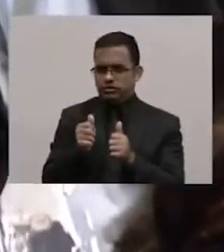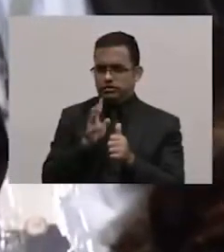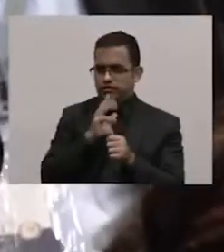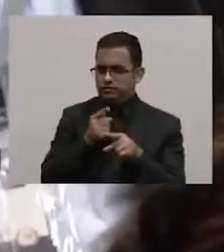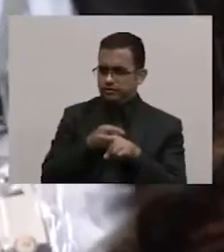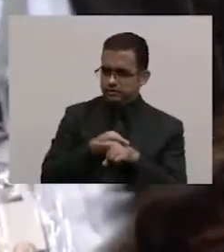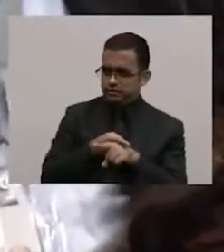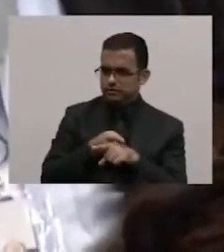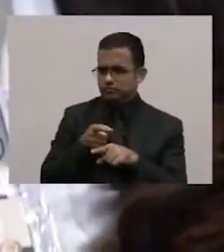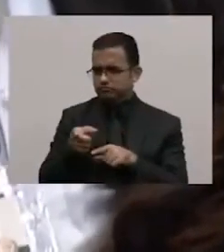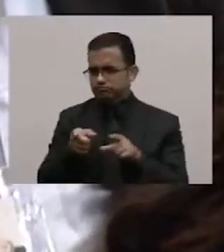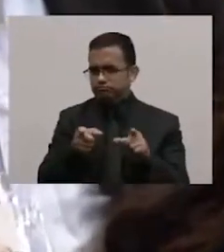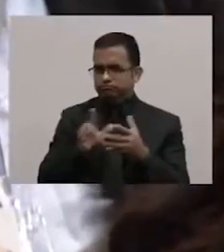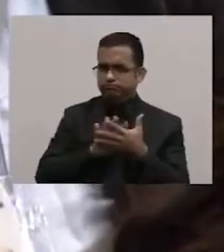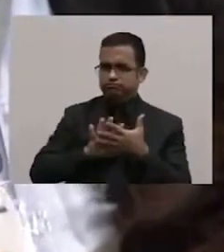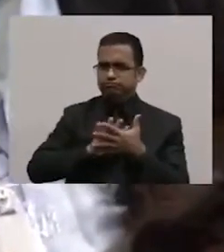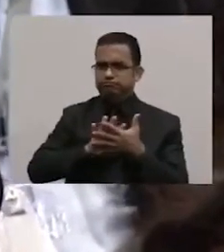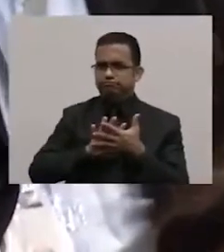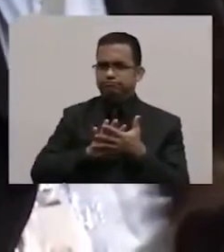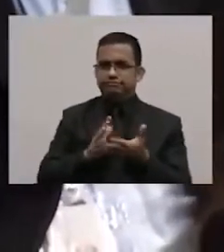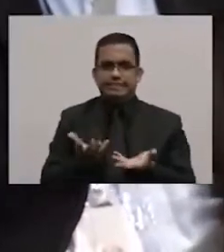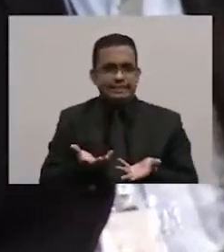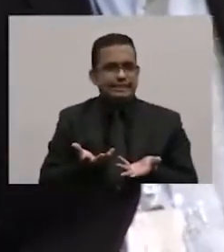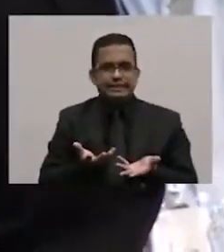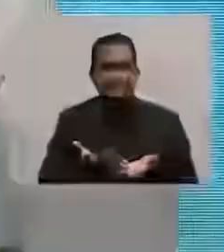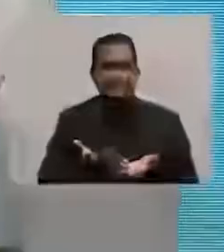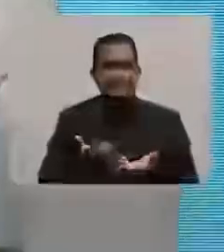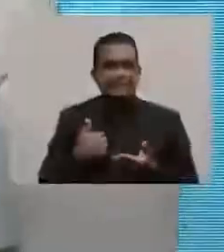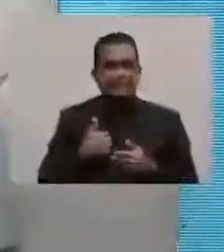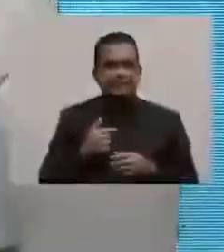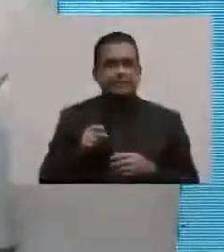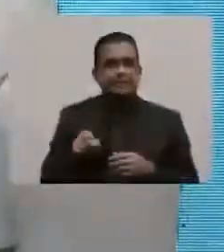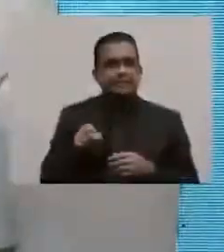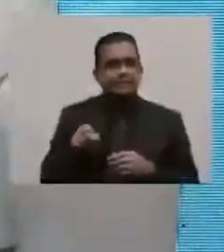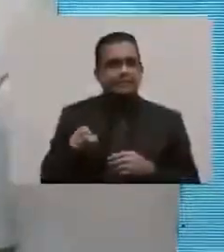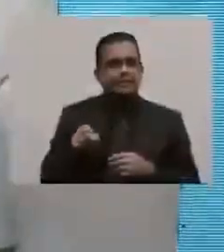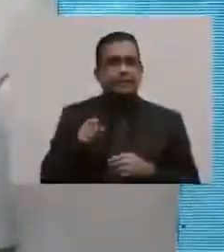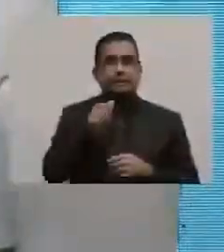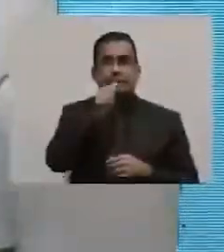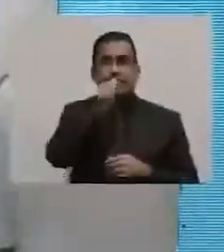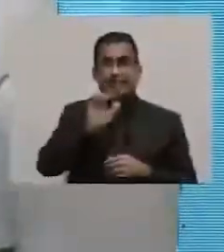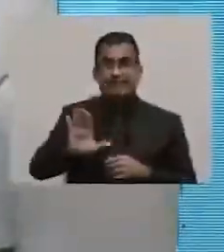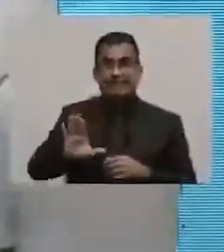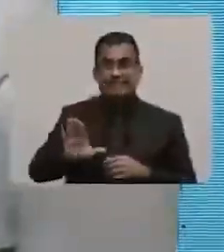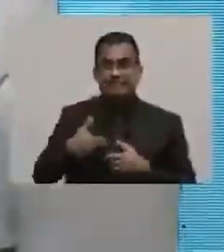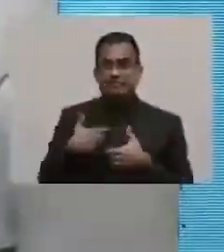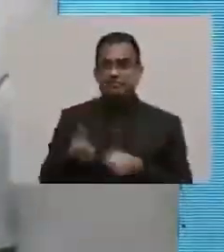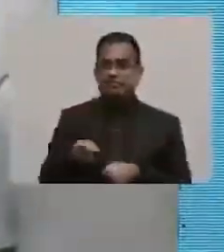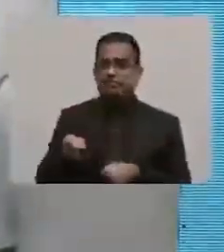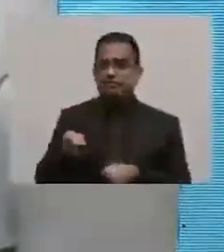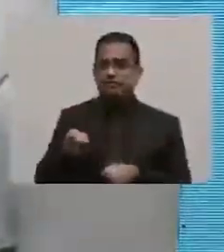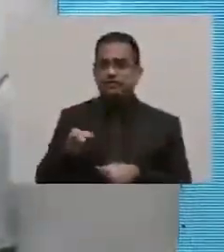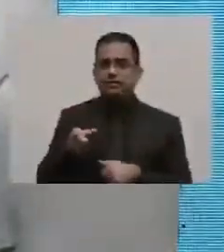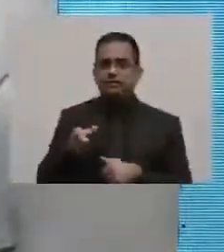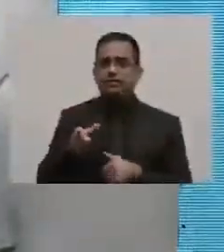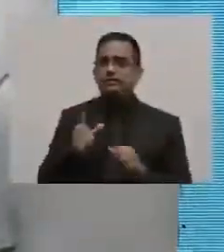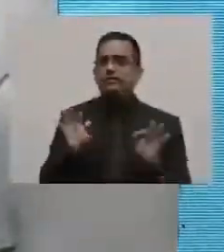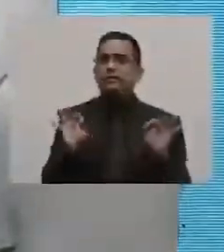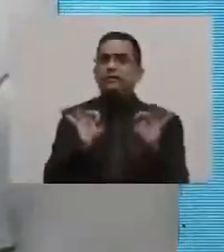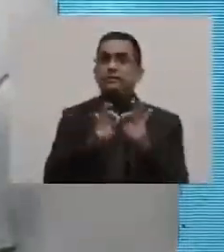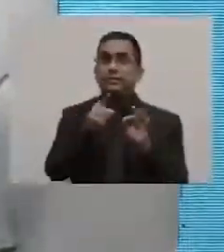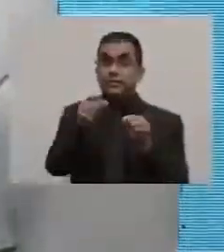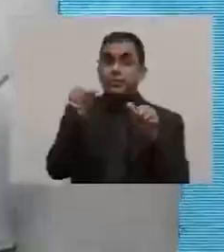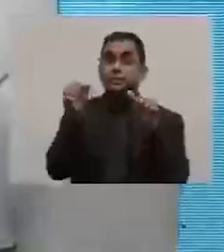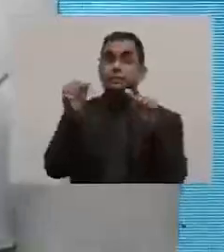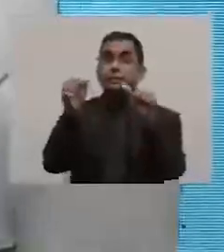está diciendo una cosa cierta. Entonces no me animo con las otras redes, me animé con la cuenta de... Ahora, lo bueno frente a eso es siempre dar los créditos.